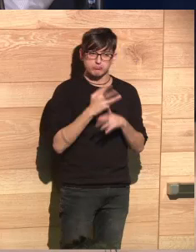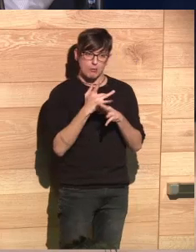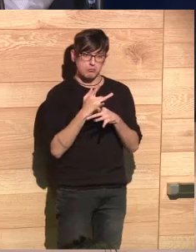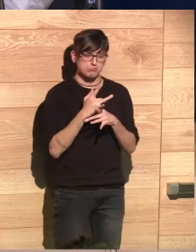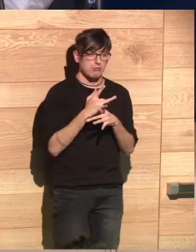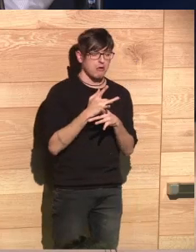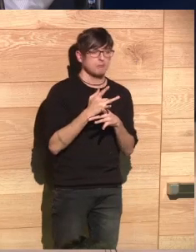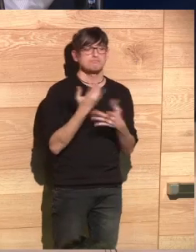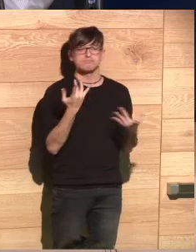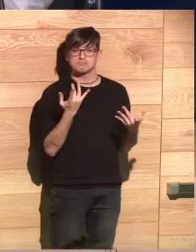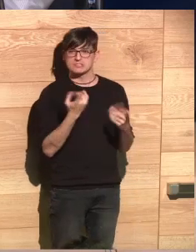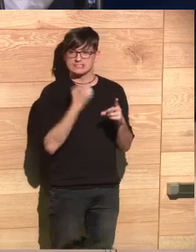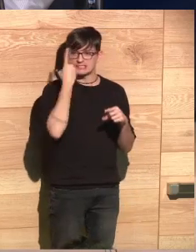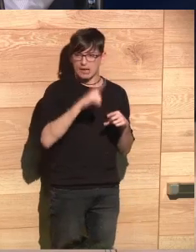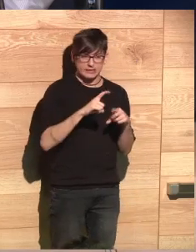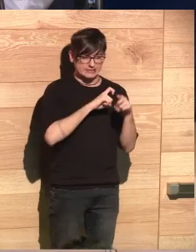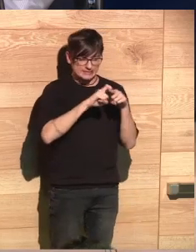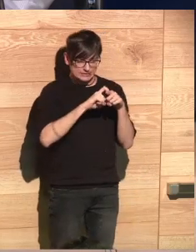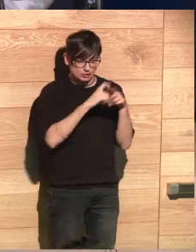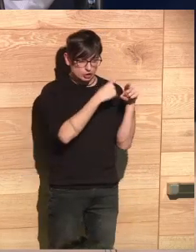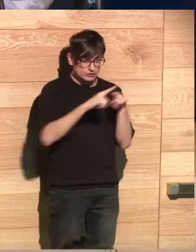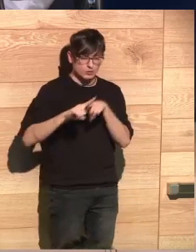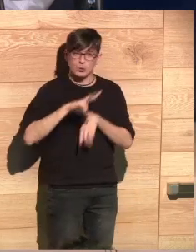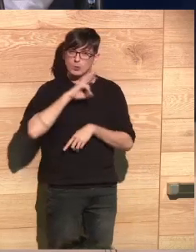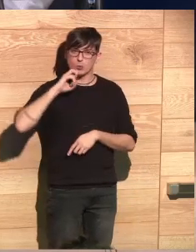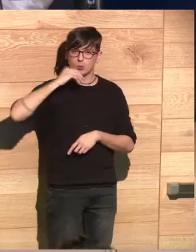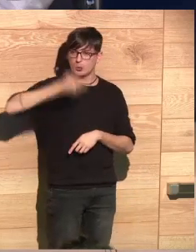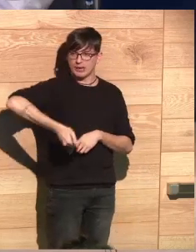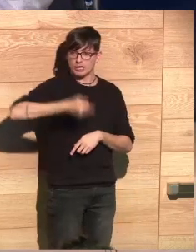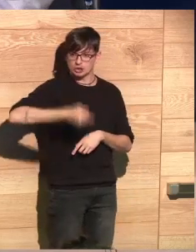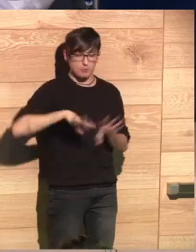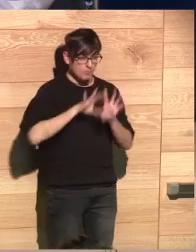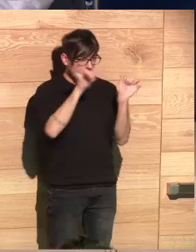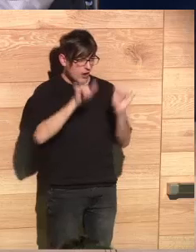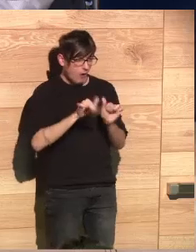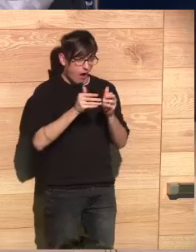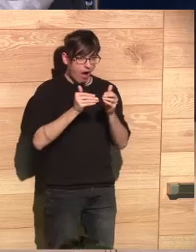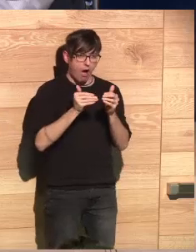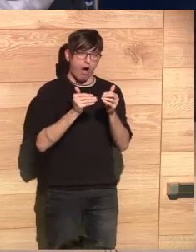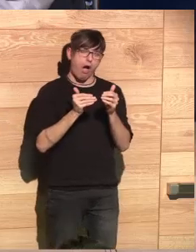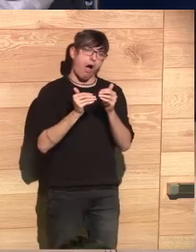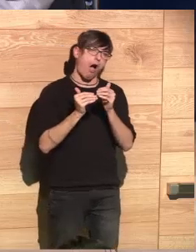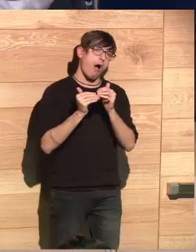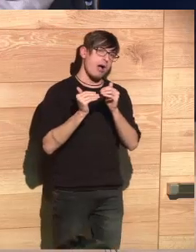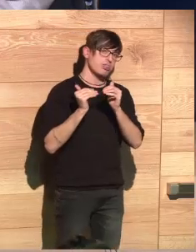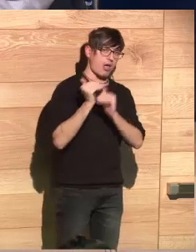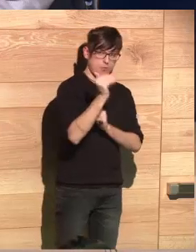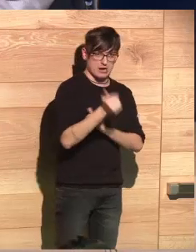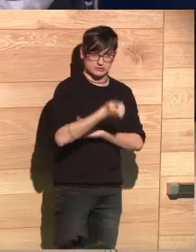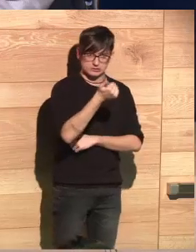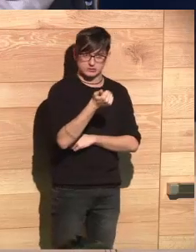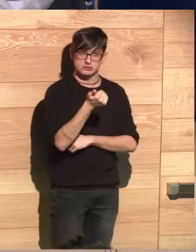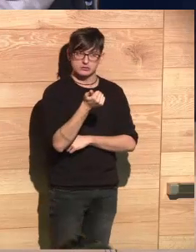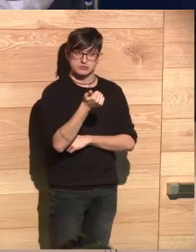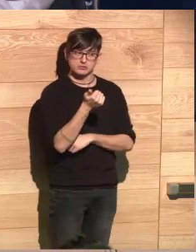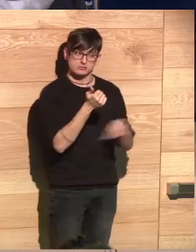¿no? Saber ese tipo de cosas es súper valioso. Los modelos más avanzados, de hecho, lo tienen las empresas. Los modelos de jugador más avanzados